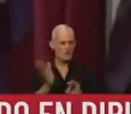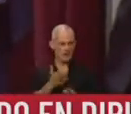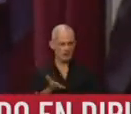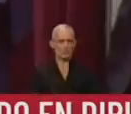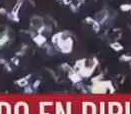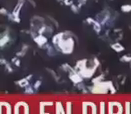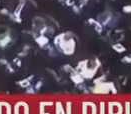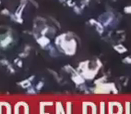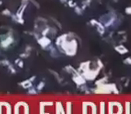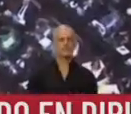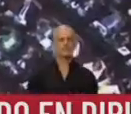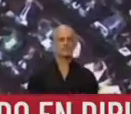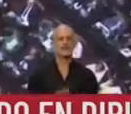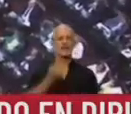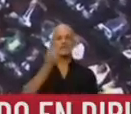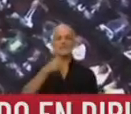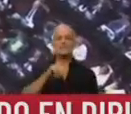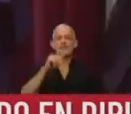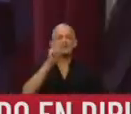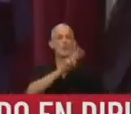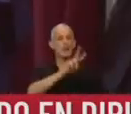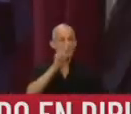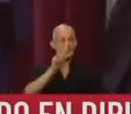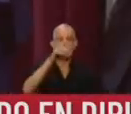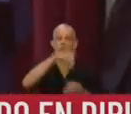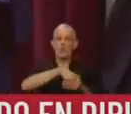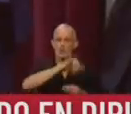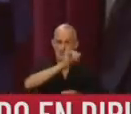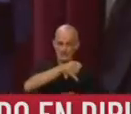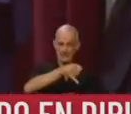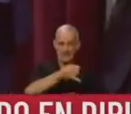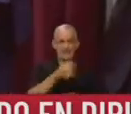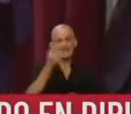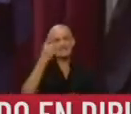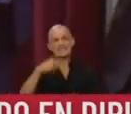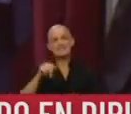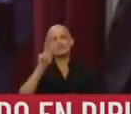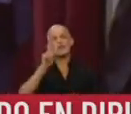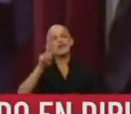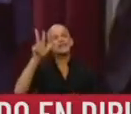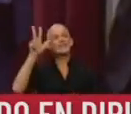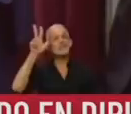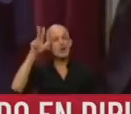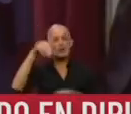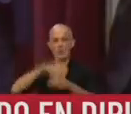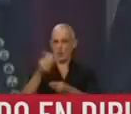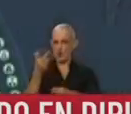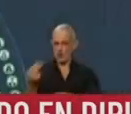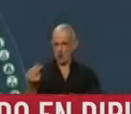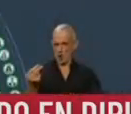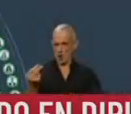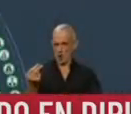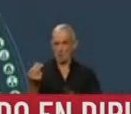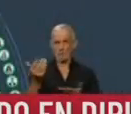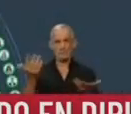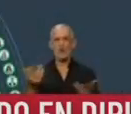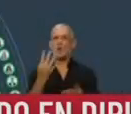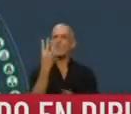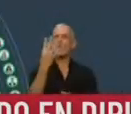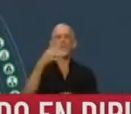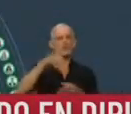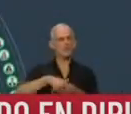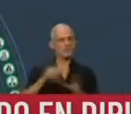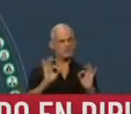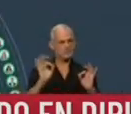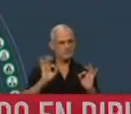nación. Es el único lugar que la Constitución siempre le asignó el control de los recursos que se recaudan y de los gastos y de la manera